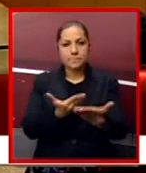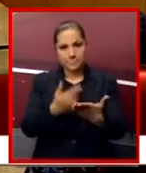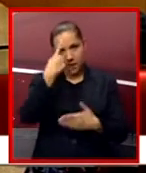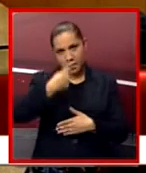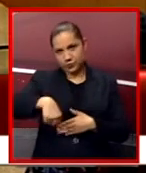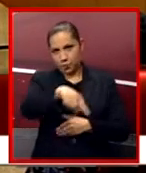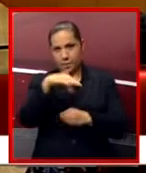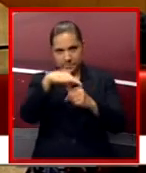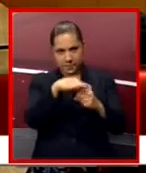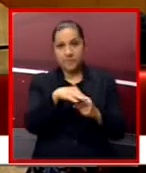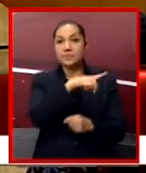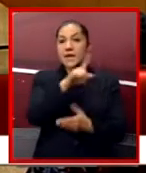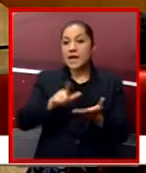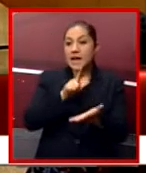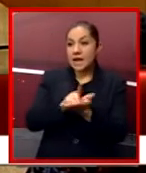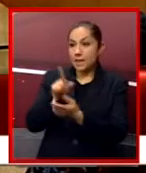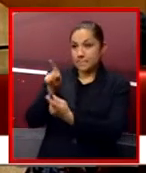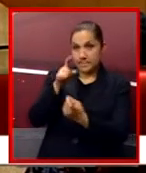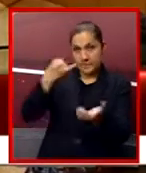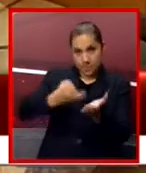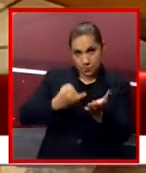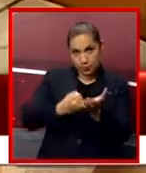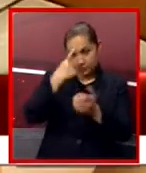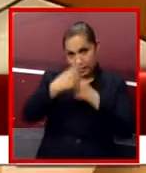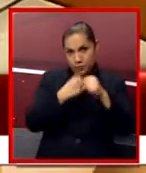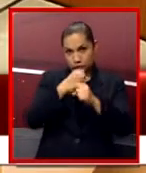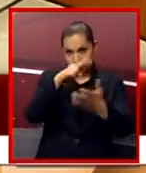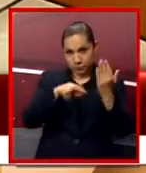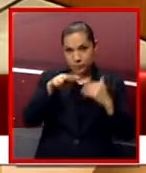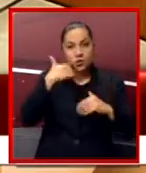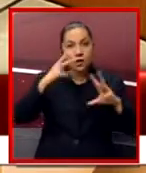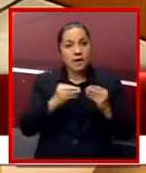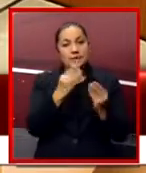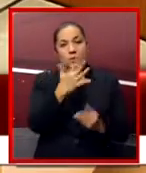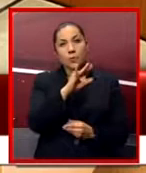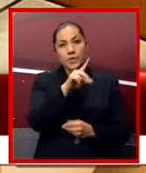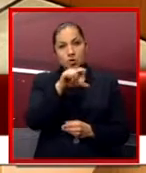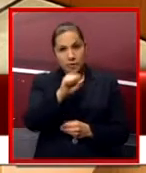Ingresos 2018 prevé obtener un total de